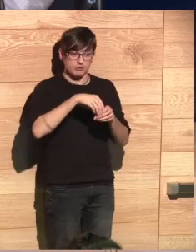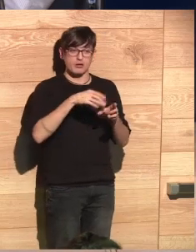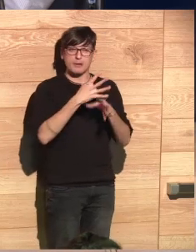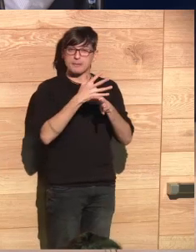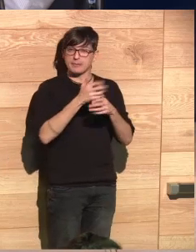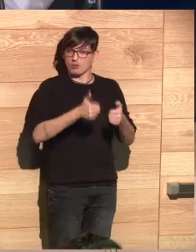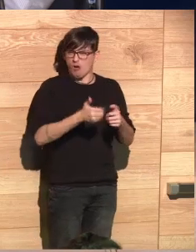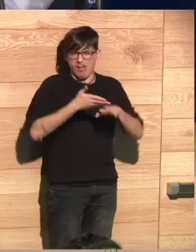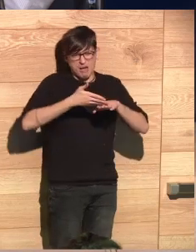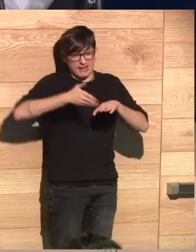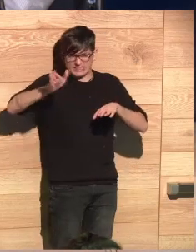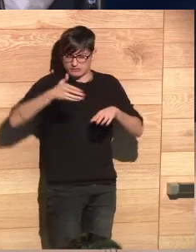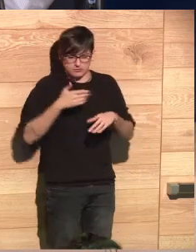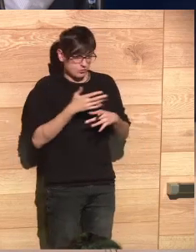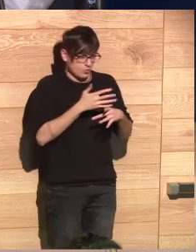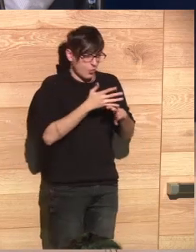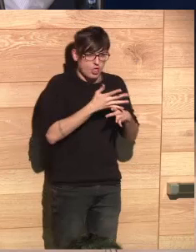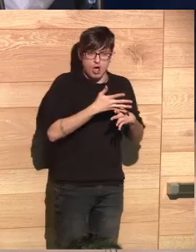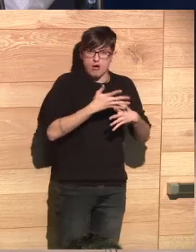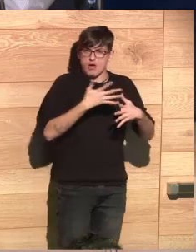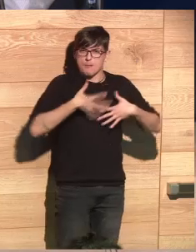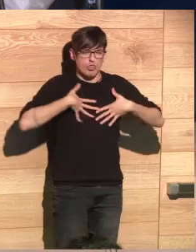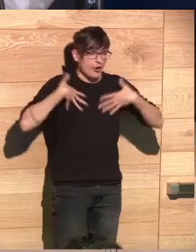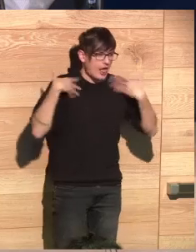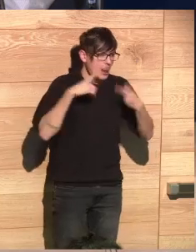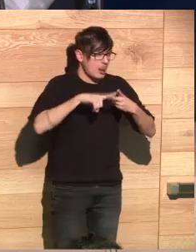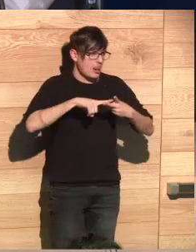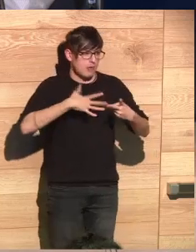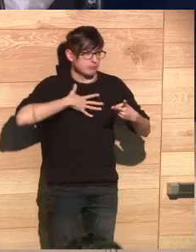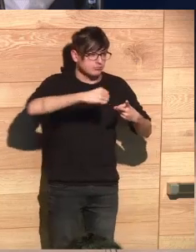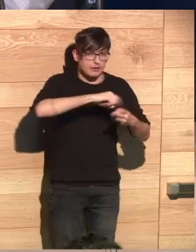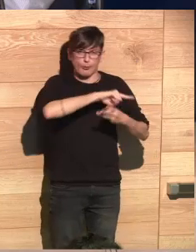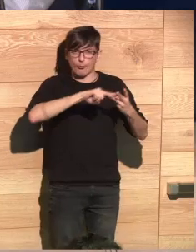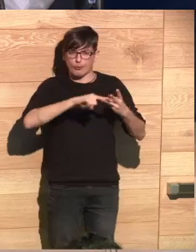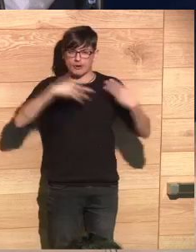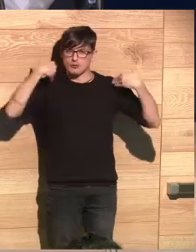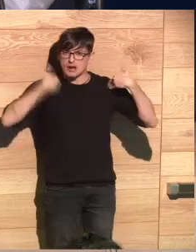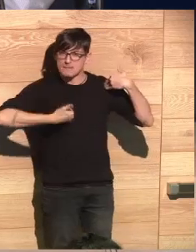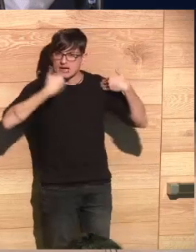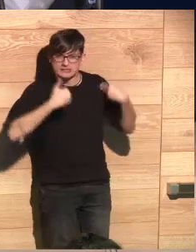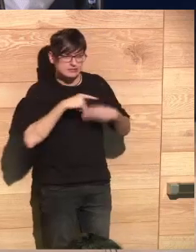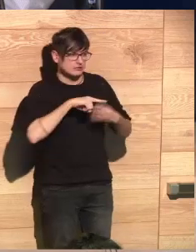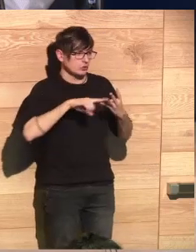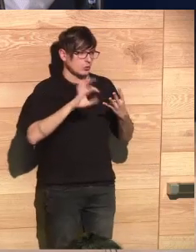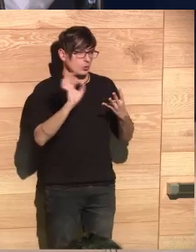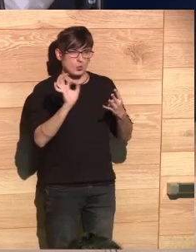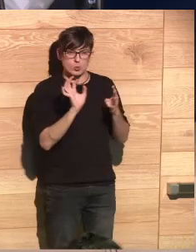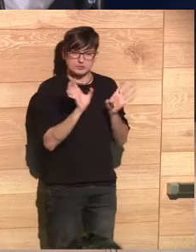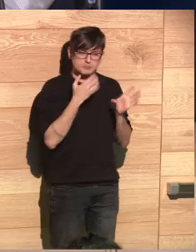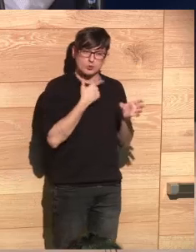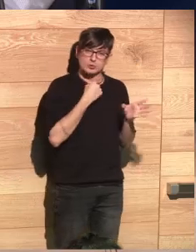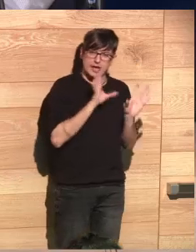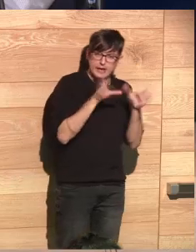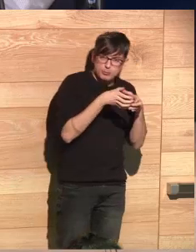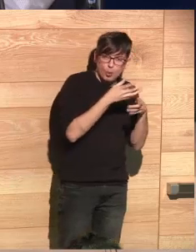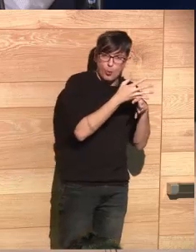aparte de si eres un jugador más emocional, más impulsivo, más analítico, más responsable, si eres jugador de equipo, si eres otro tipo de jugador,